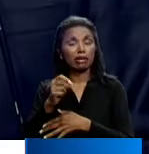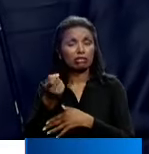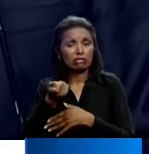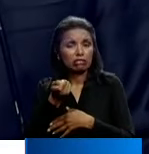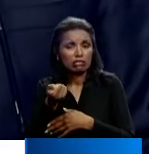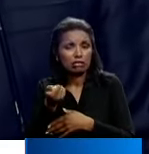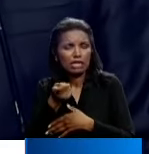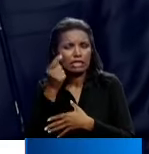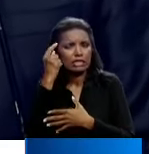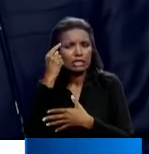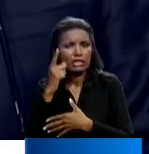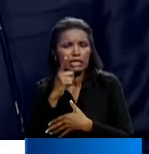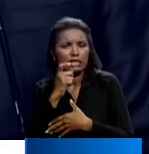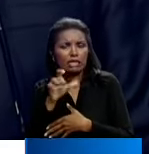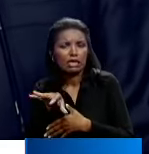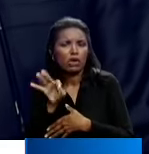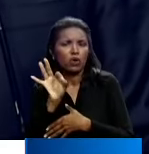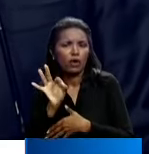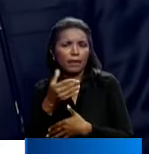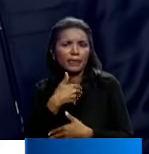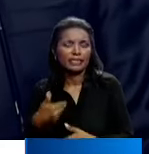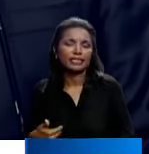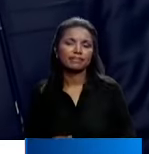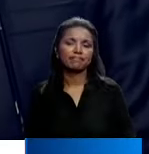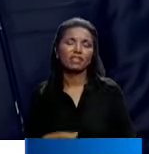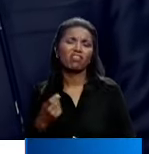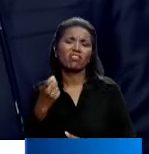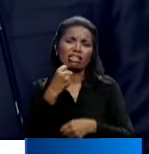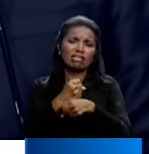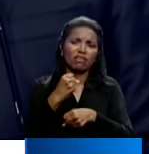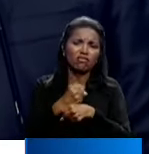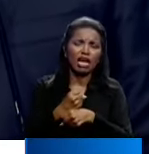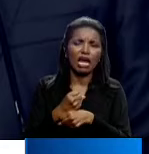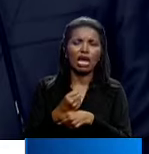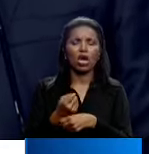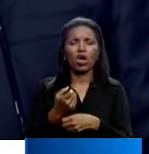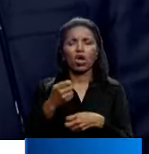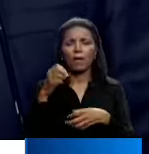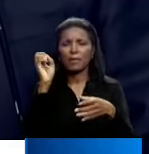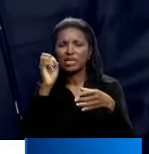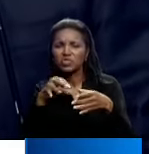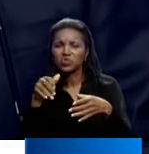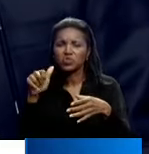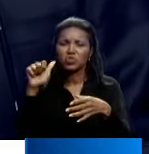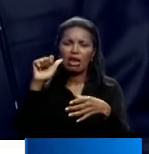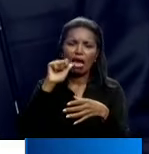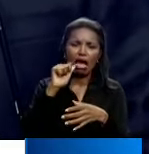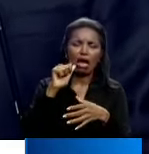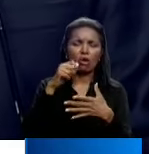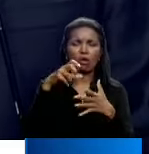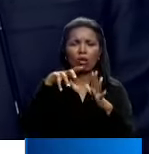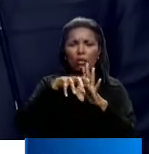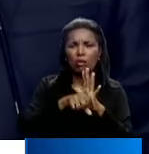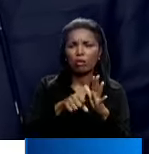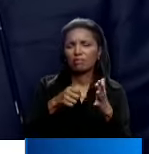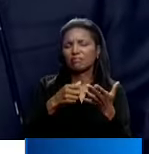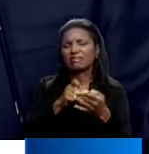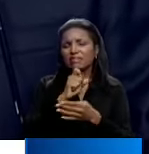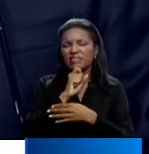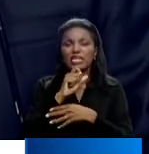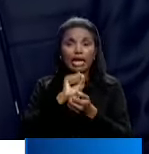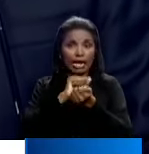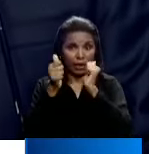trascendental. Los problemas de la falta de empleo, de la corrupción, de la basura, del agua, no se resuelven cambiando la Constitución,